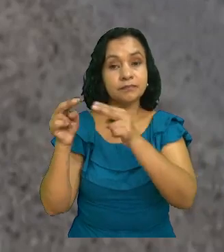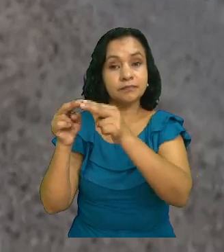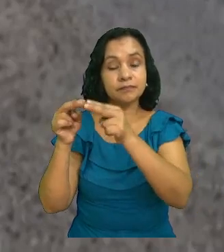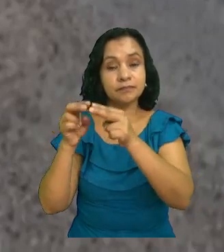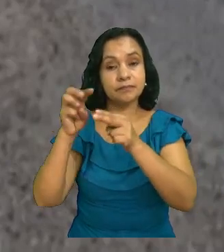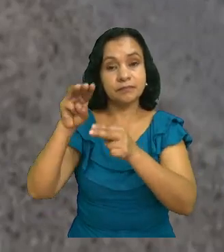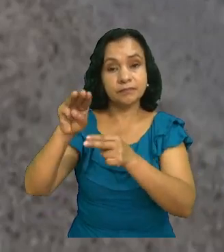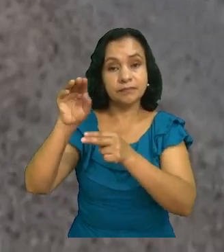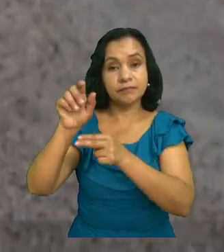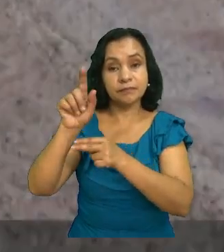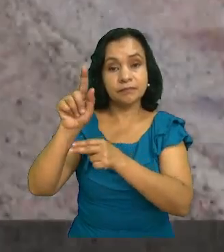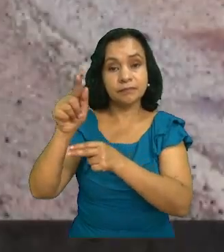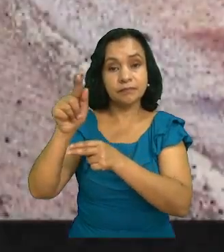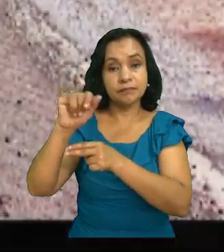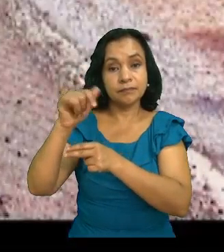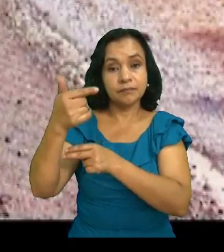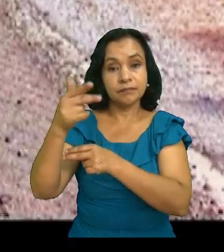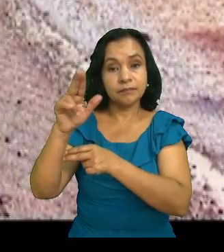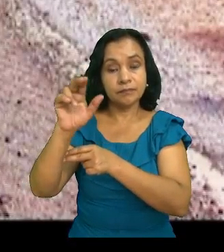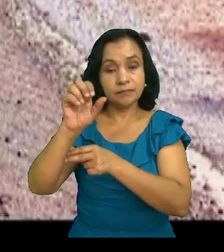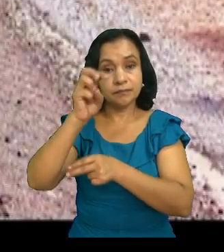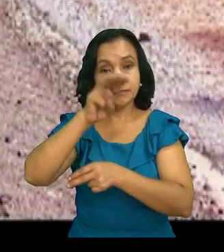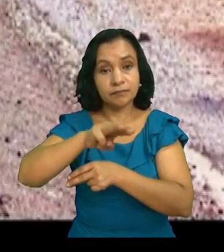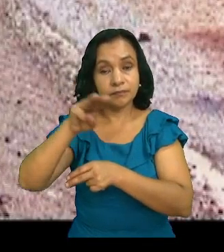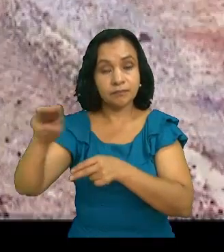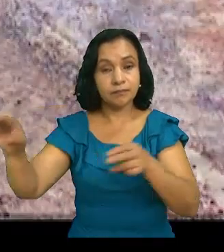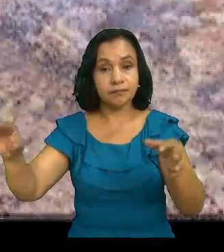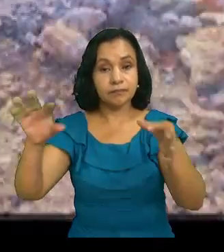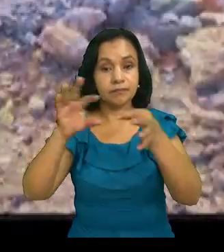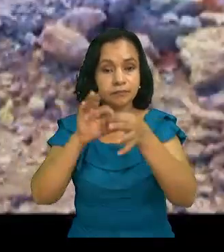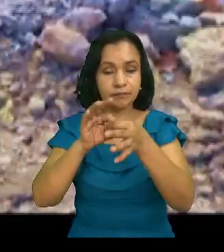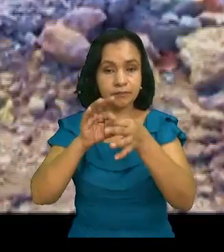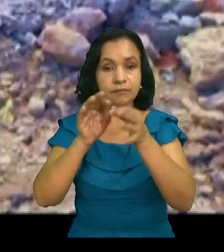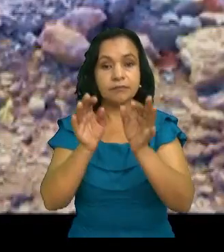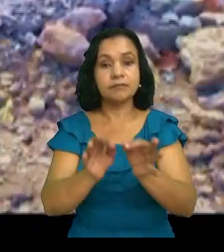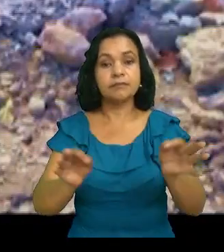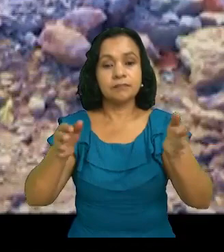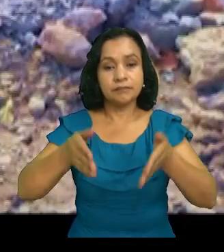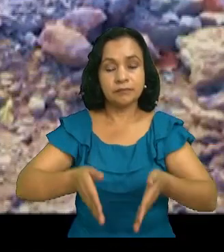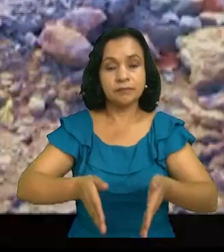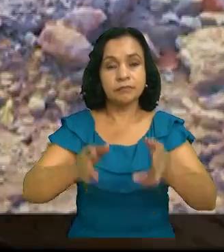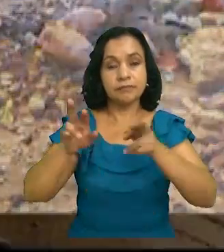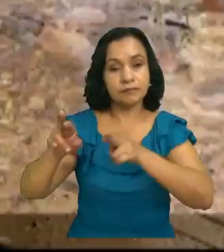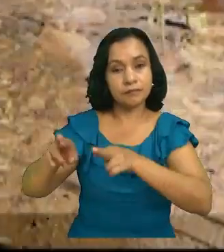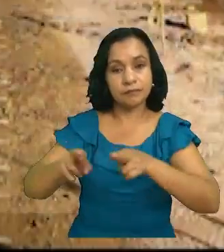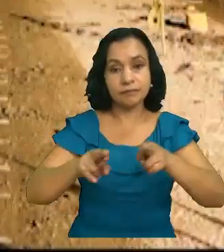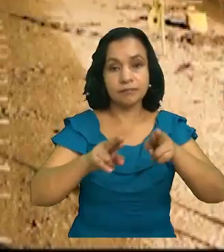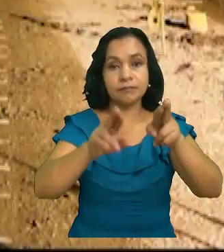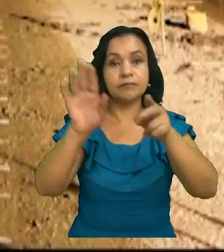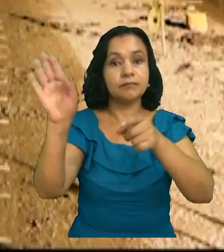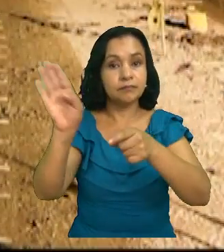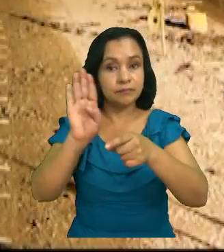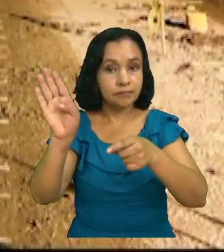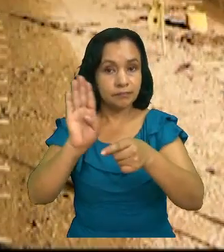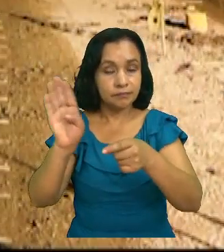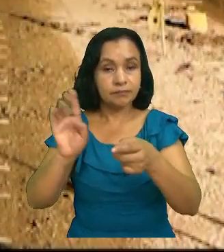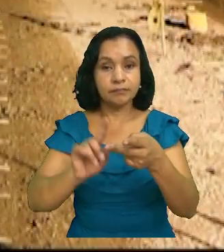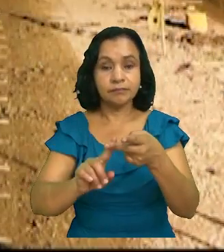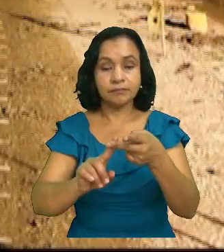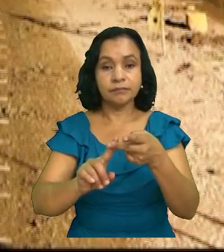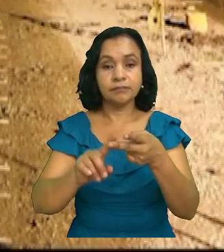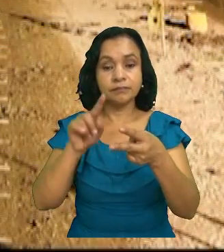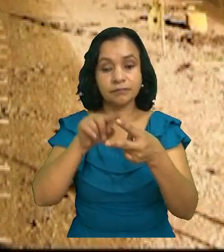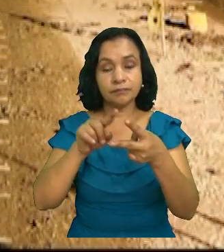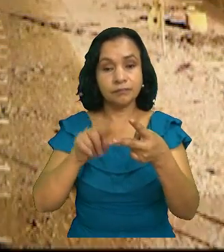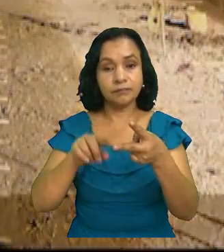a Matiguas nuevamente a la red vial troncal, a Río Blanco. Eso en principio. A Río Blanco, ahí tenés dos municipios,